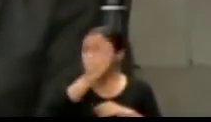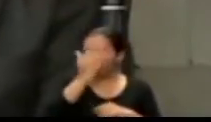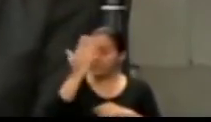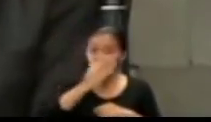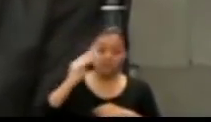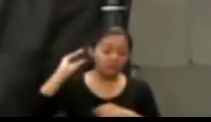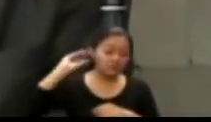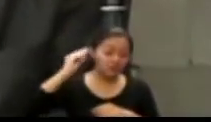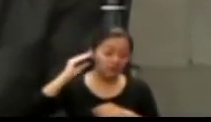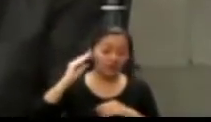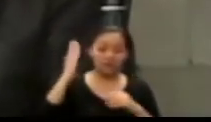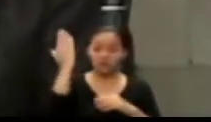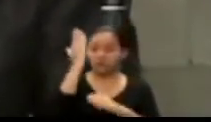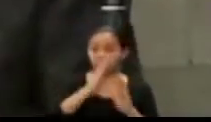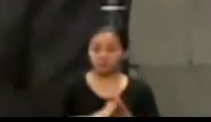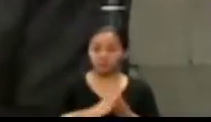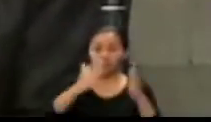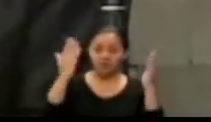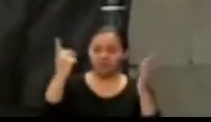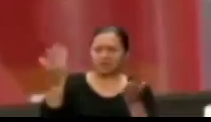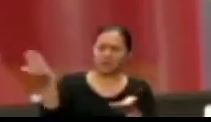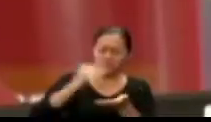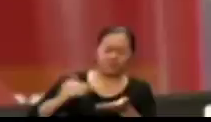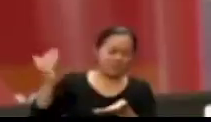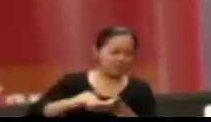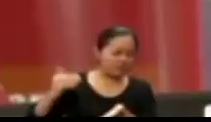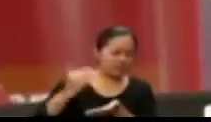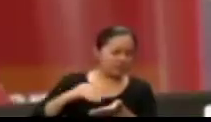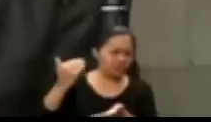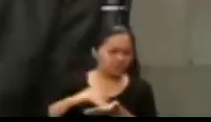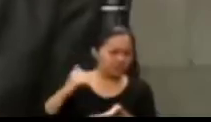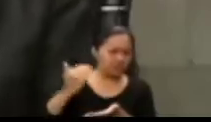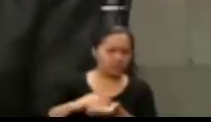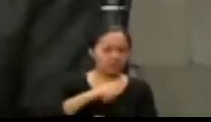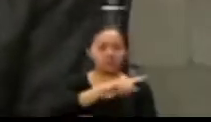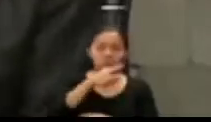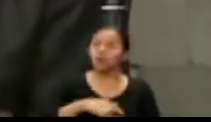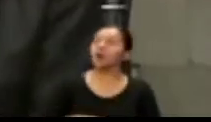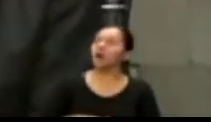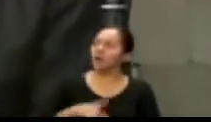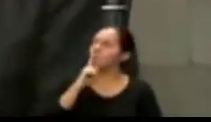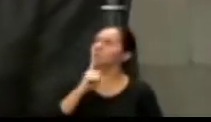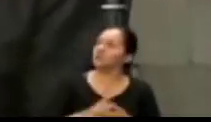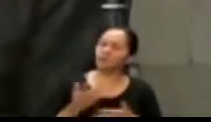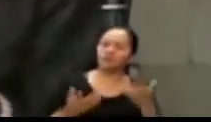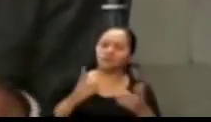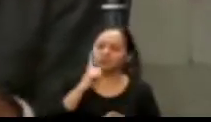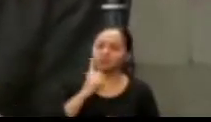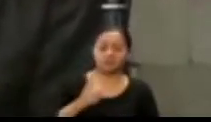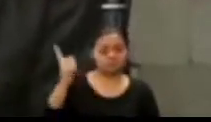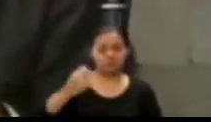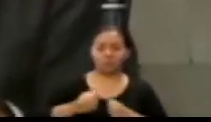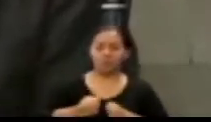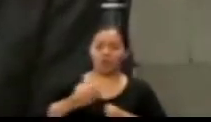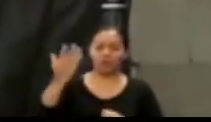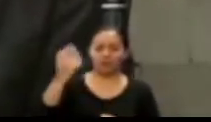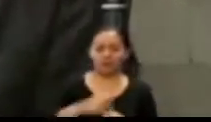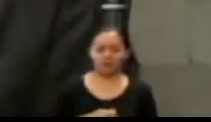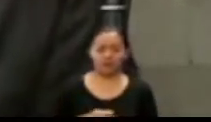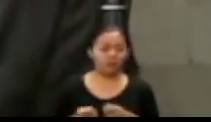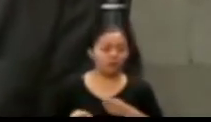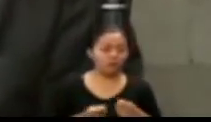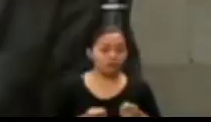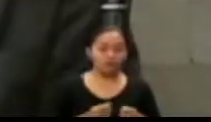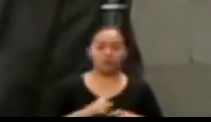mentira tantas veces que al final alguien puede pensar que sea una verdad. Y eso lo hacen también controlando algunos la red, controlando